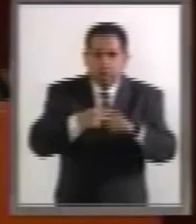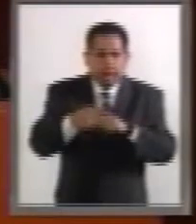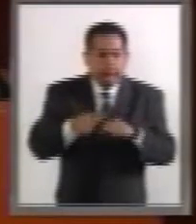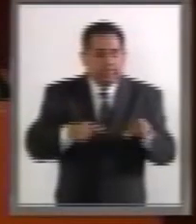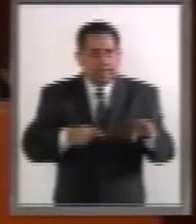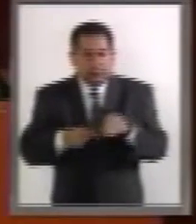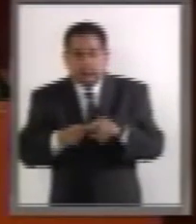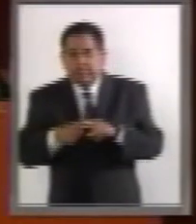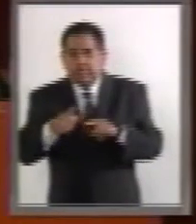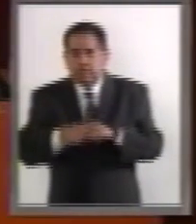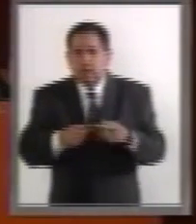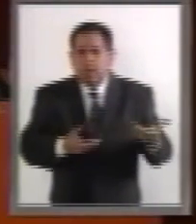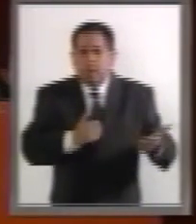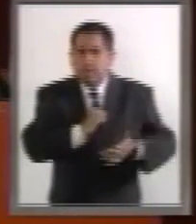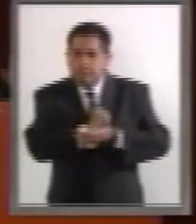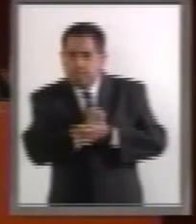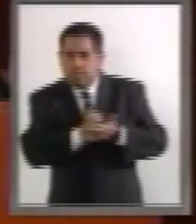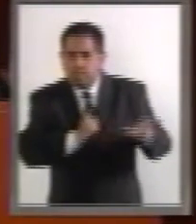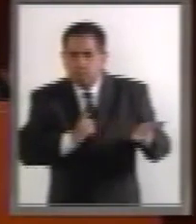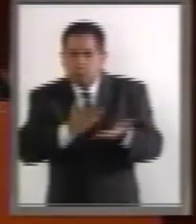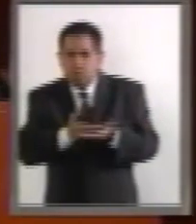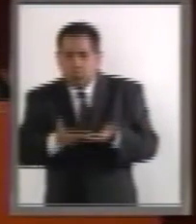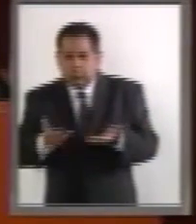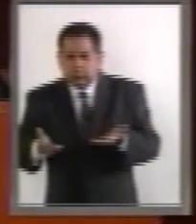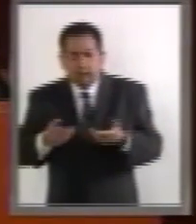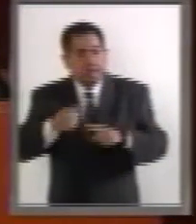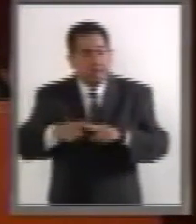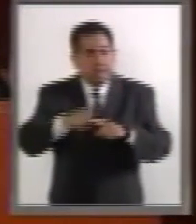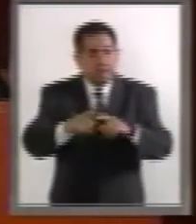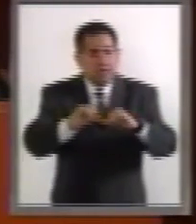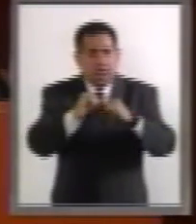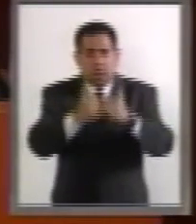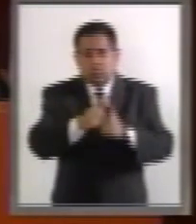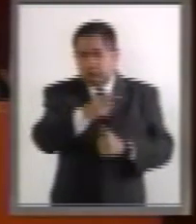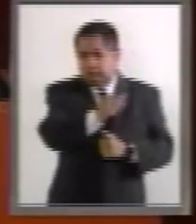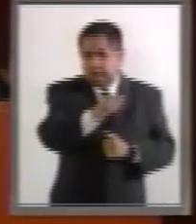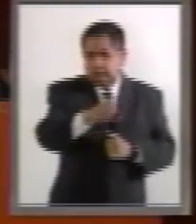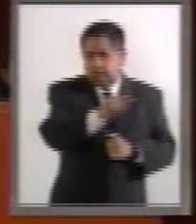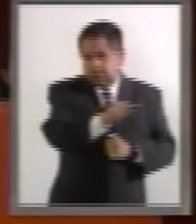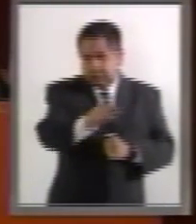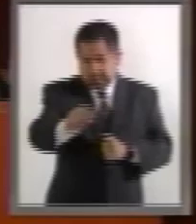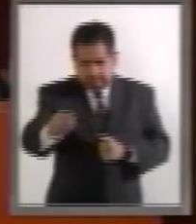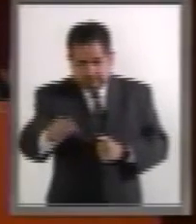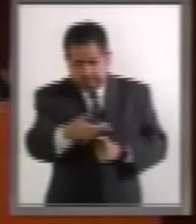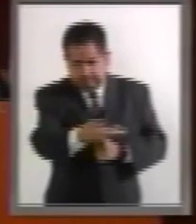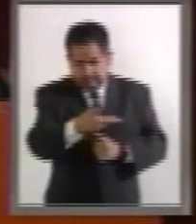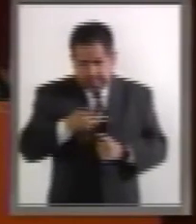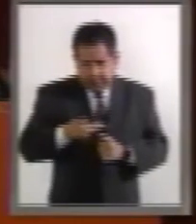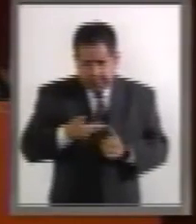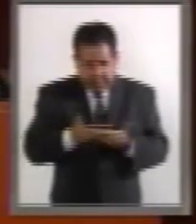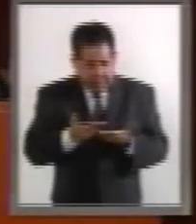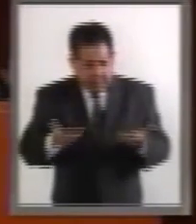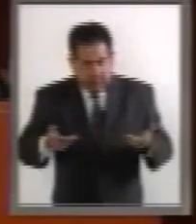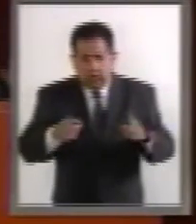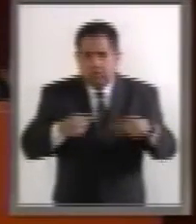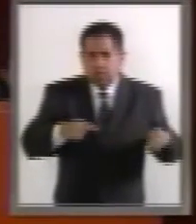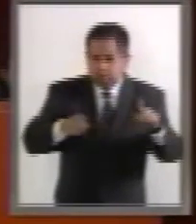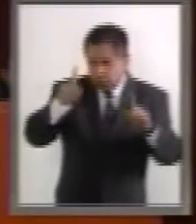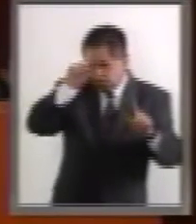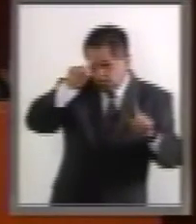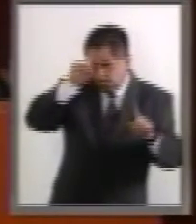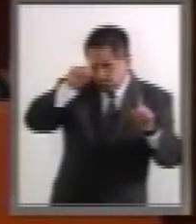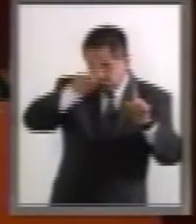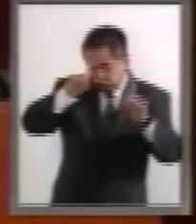las propuestas, las solicitudes que diversas organizaciones de la sociedad civil que están asesorando a